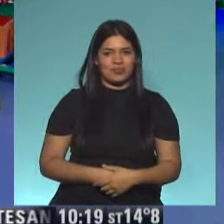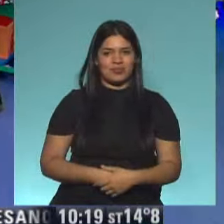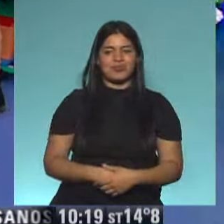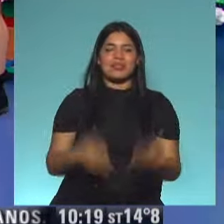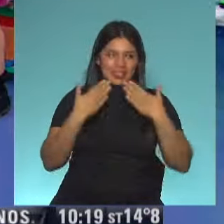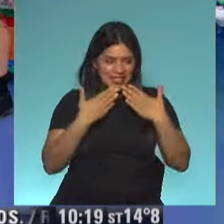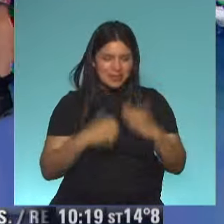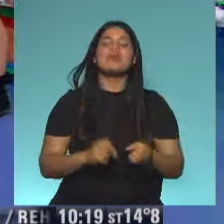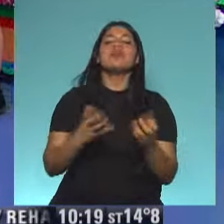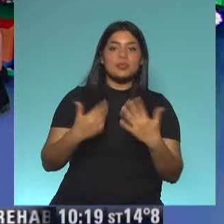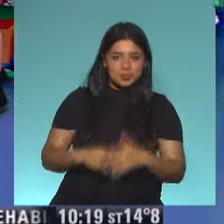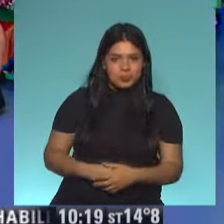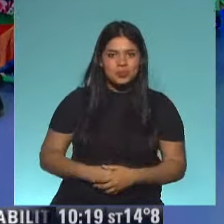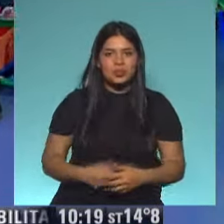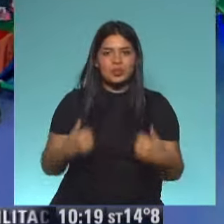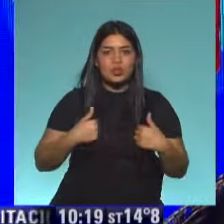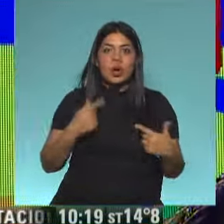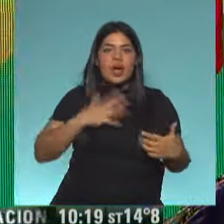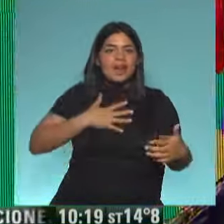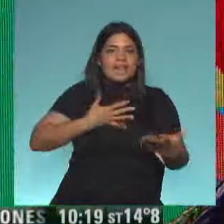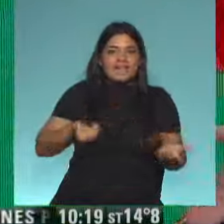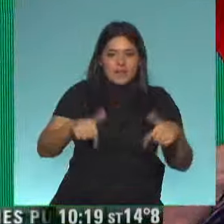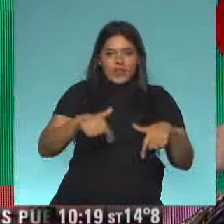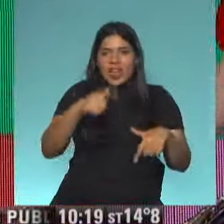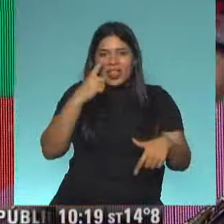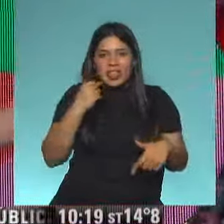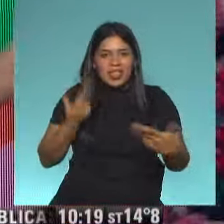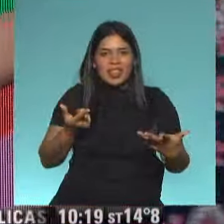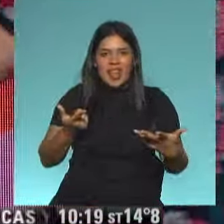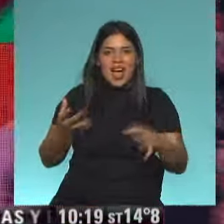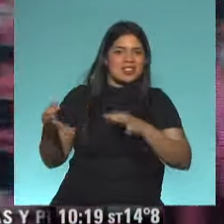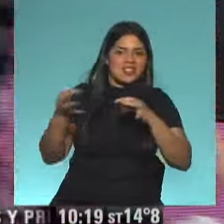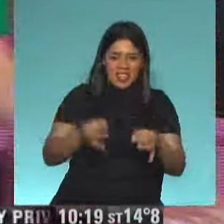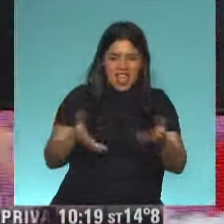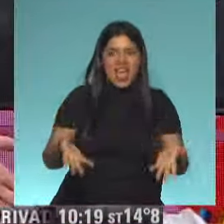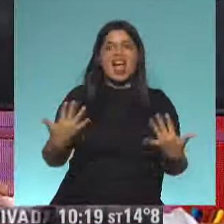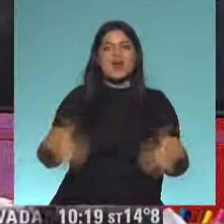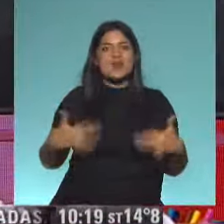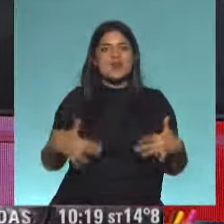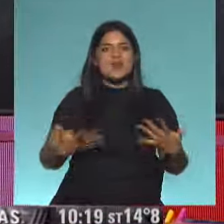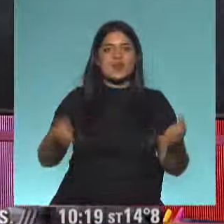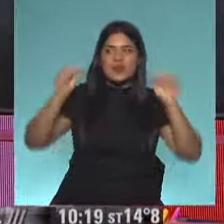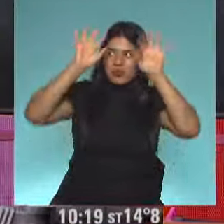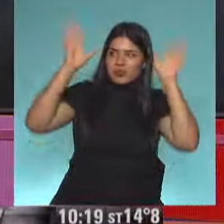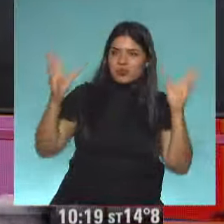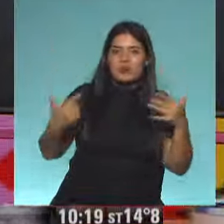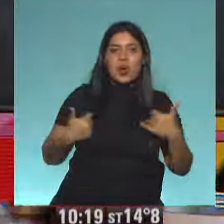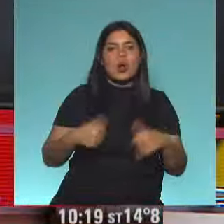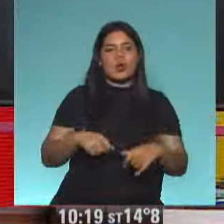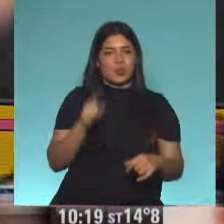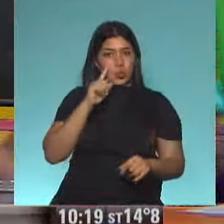gracias. Bueno, no pensé que iba a llegar este día. Esperá que me parece que es complicado, ¿viste? Manejar estas plumas. Sí, ¿permiso? Dale. Ahí